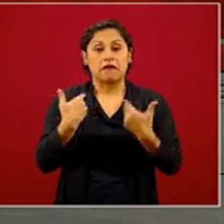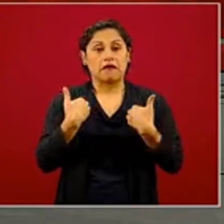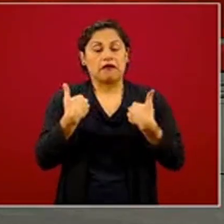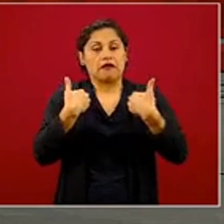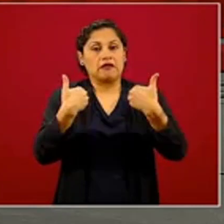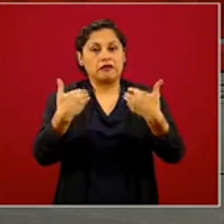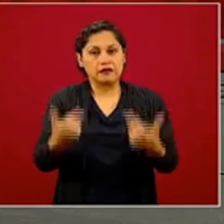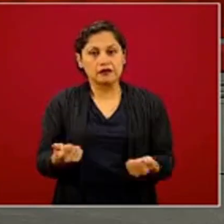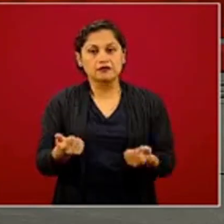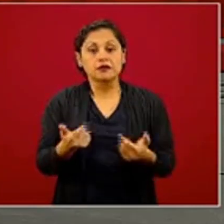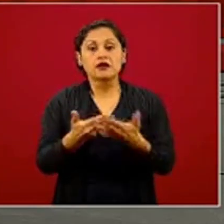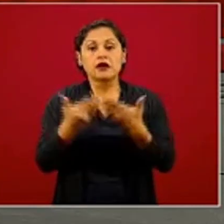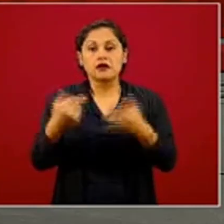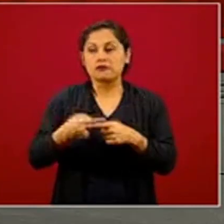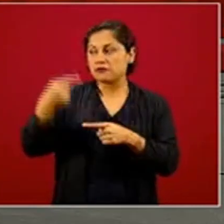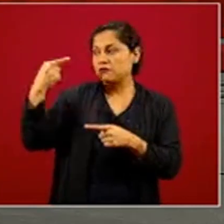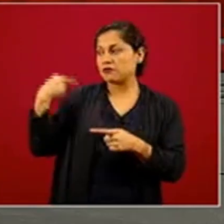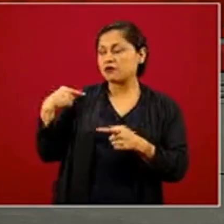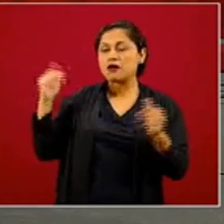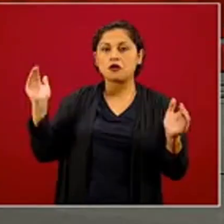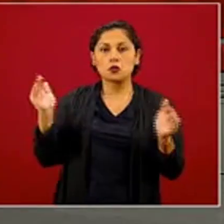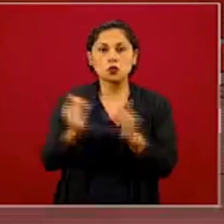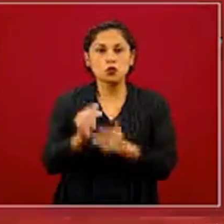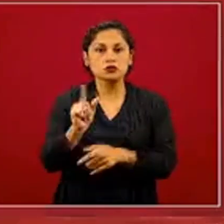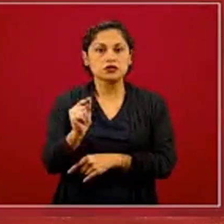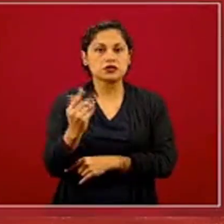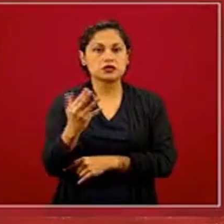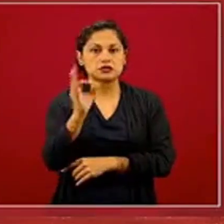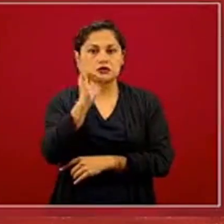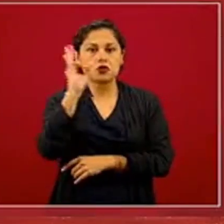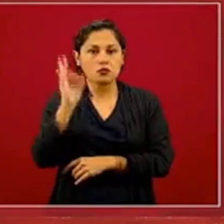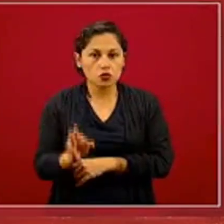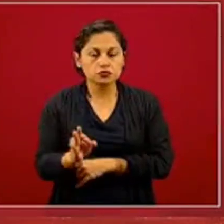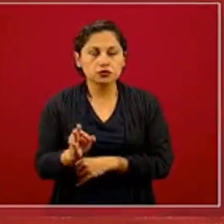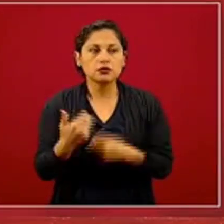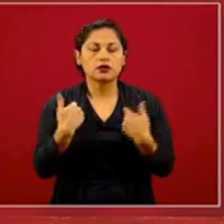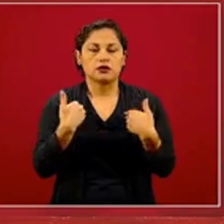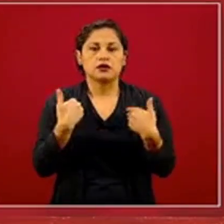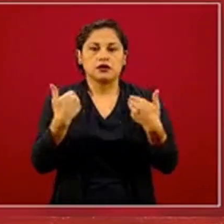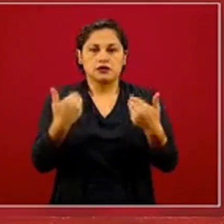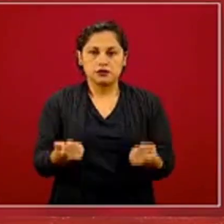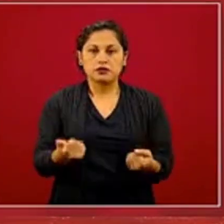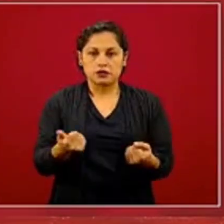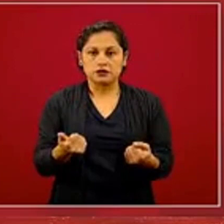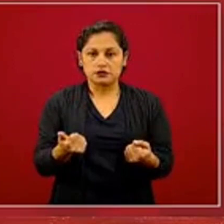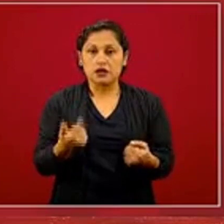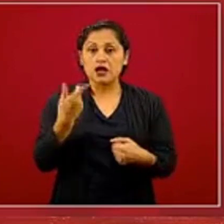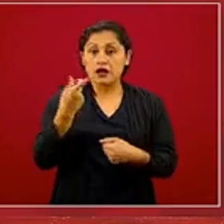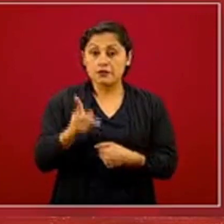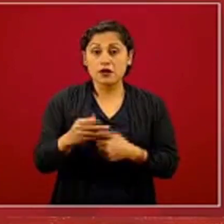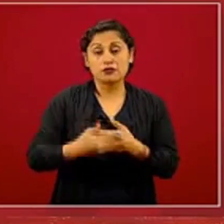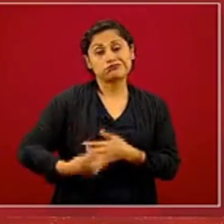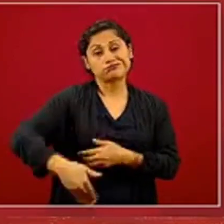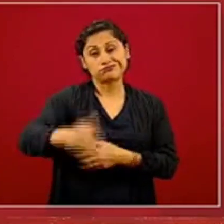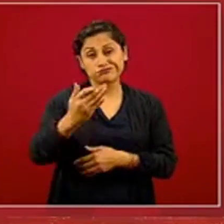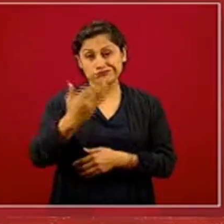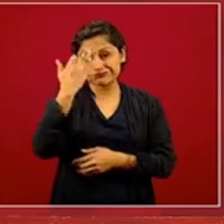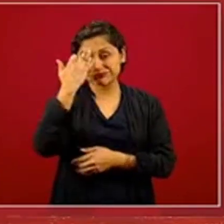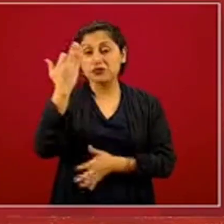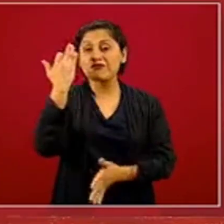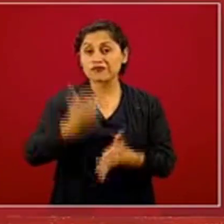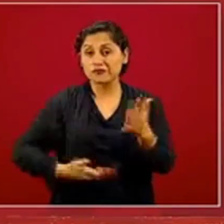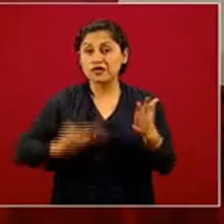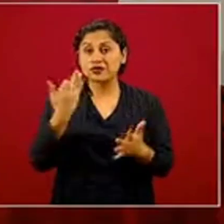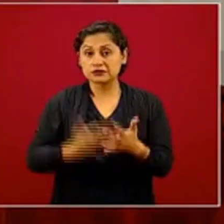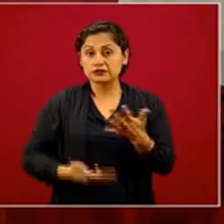logrado reducir 75% la intensidad de los contagios, pero que todavía nos falta mucho y que el